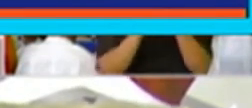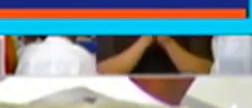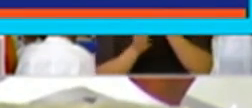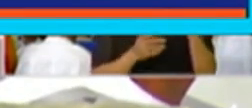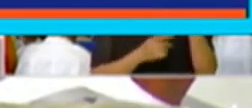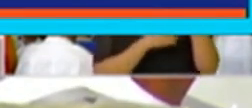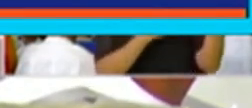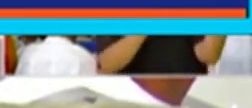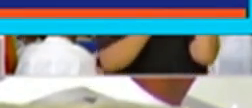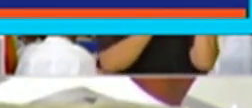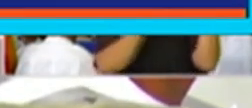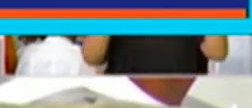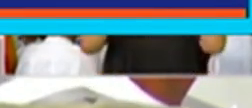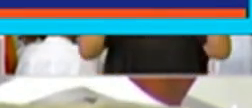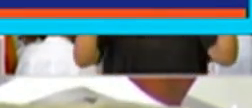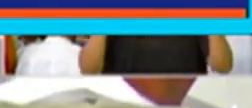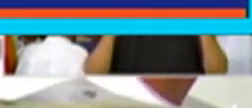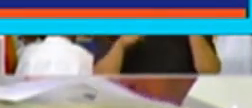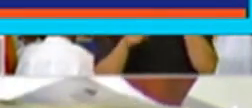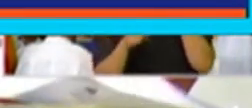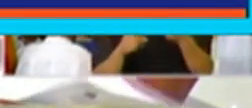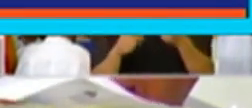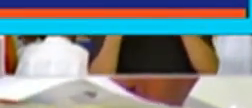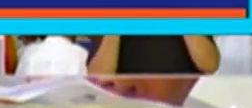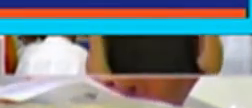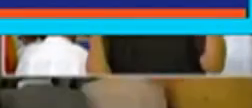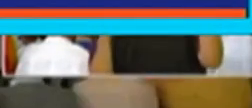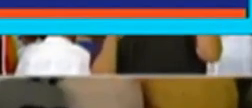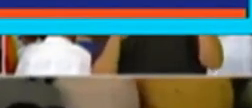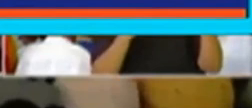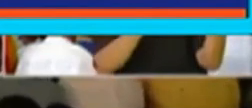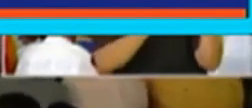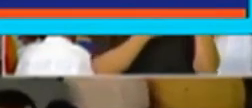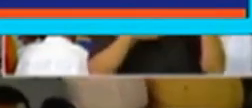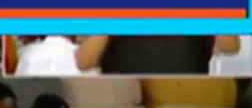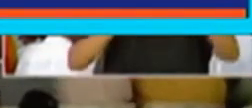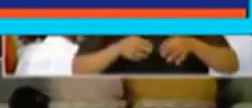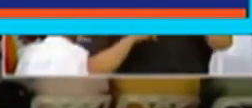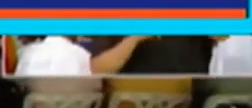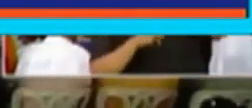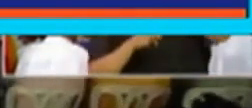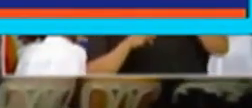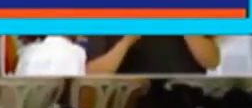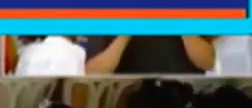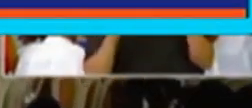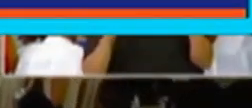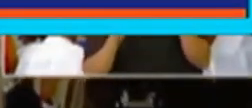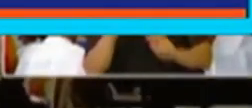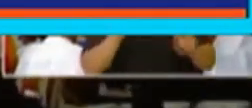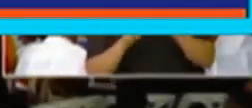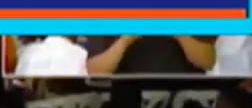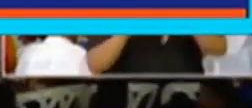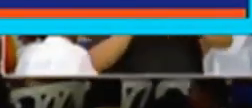un compromiso que el presidente ha reiterado. Es un compromiso firme del gobierno que ningún niño quede